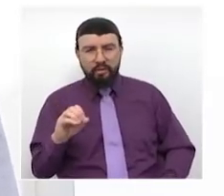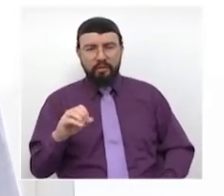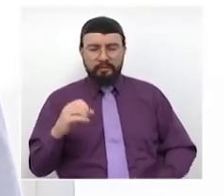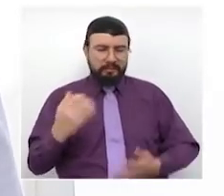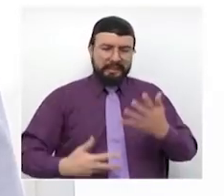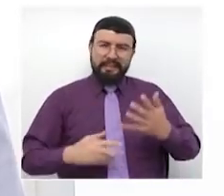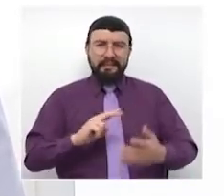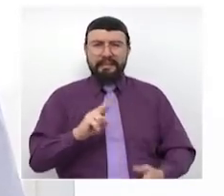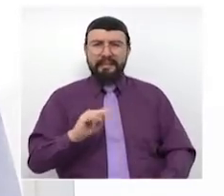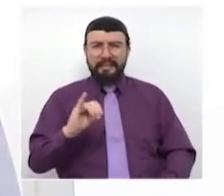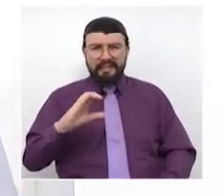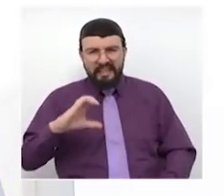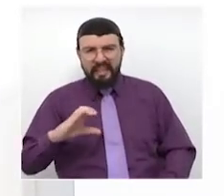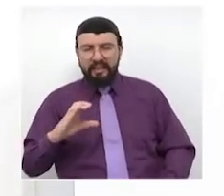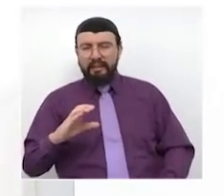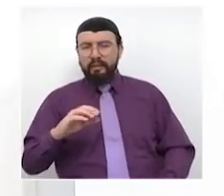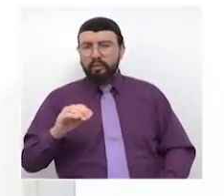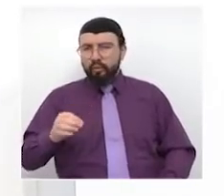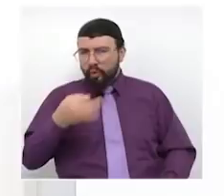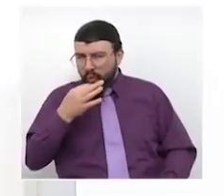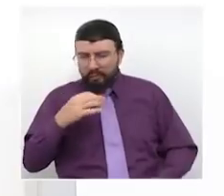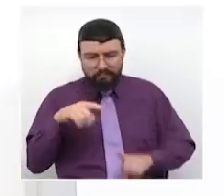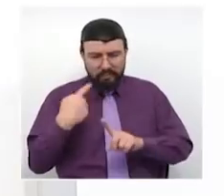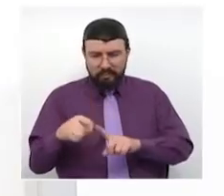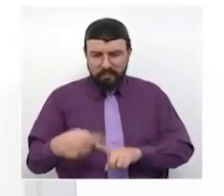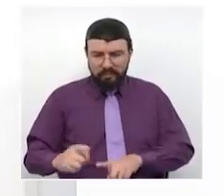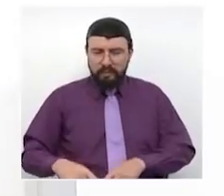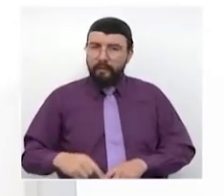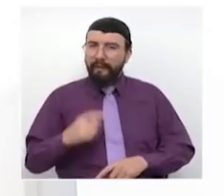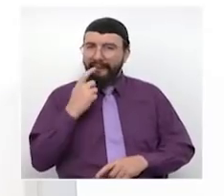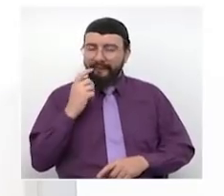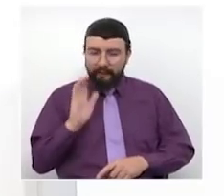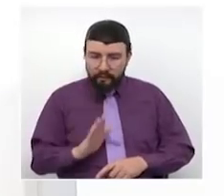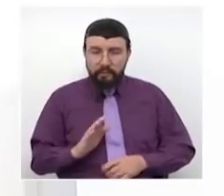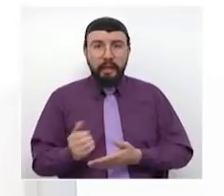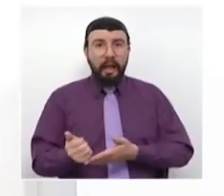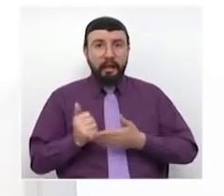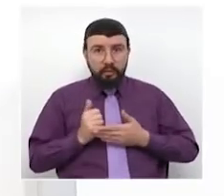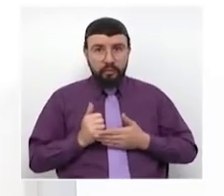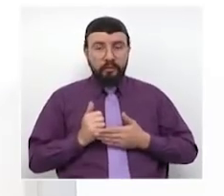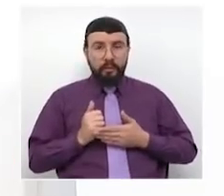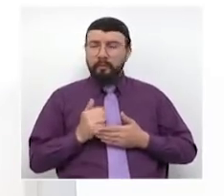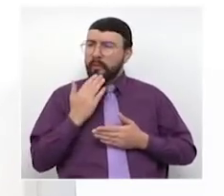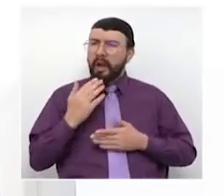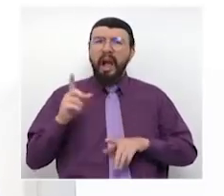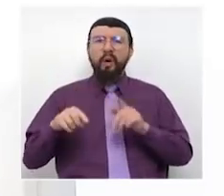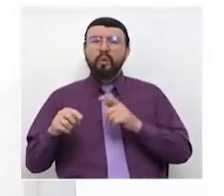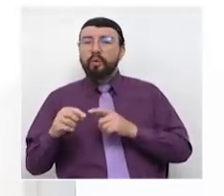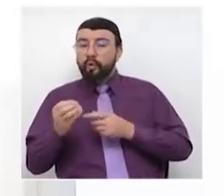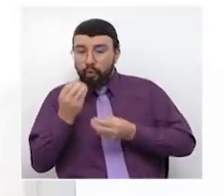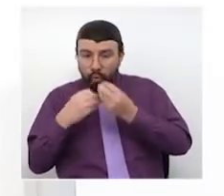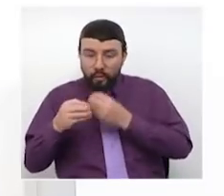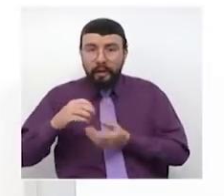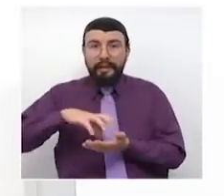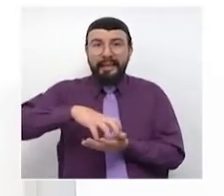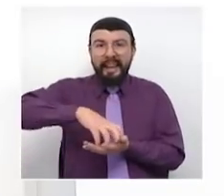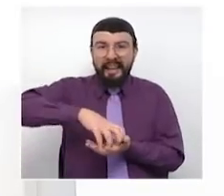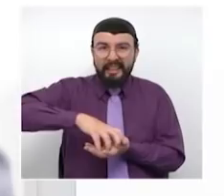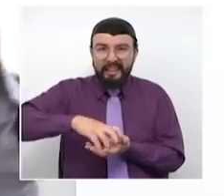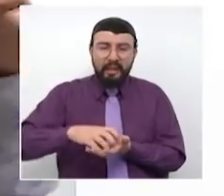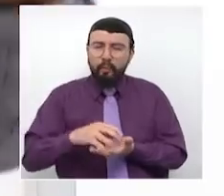otros minerales. Entonces, eso es lo que nosotros le estamos diciendo a la gente. Ahora los que consumen gelatina sin